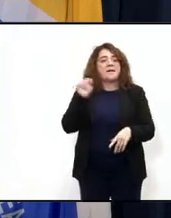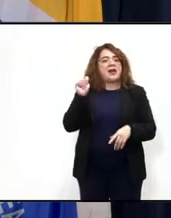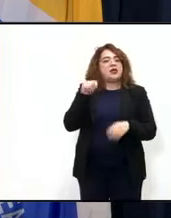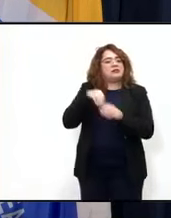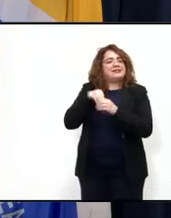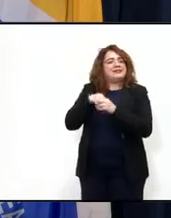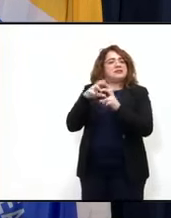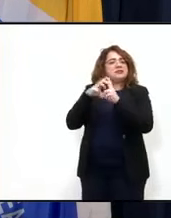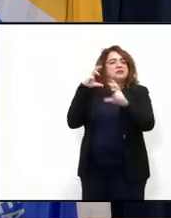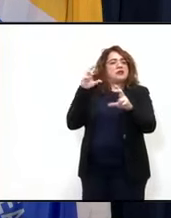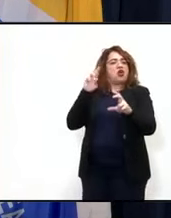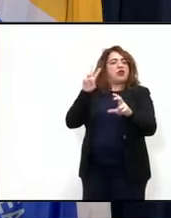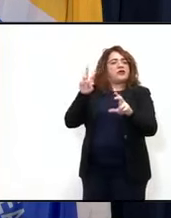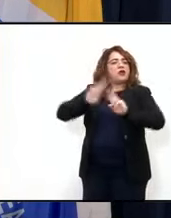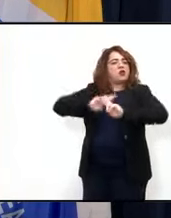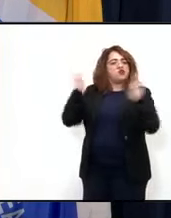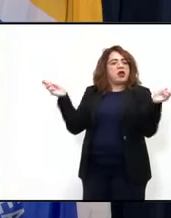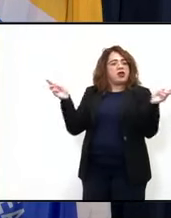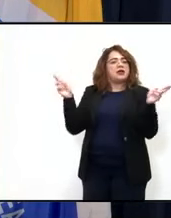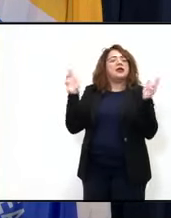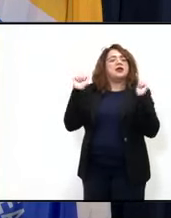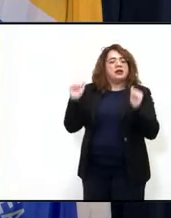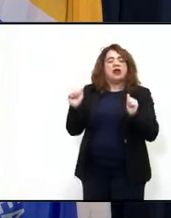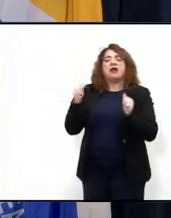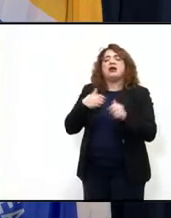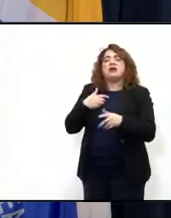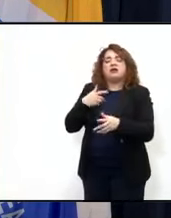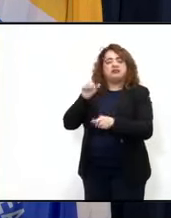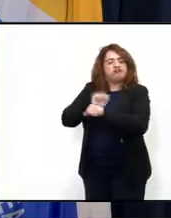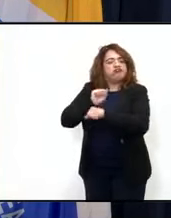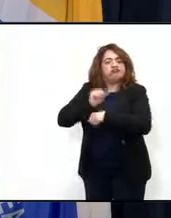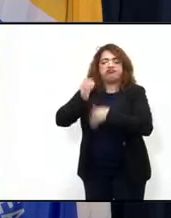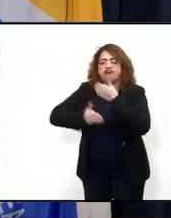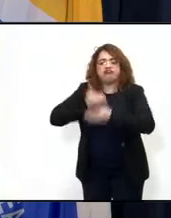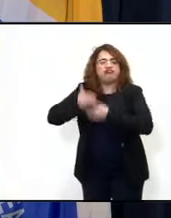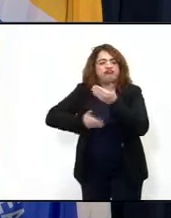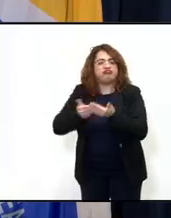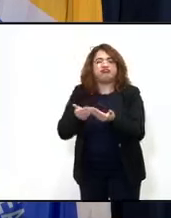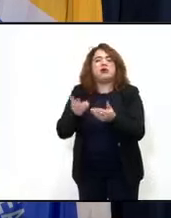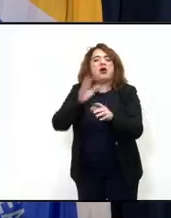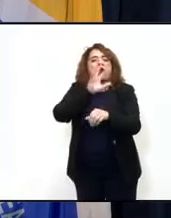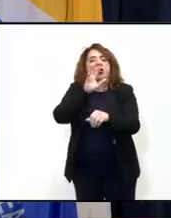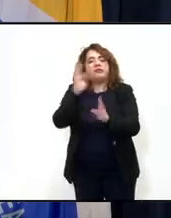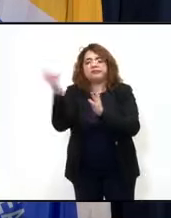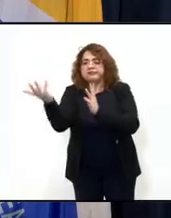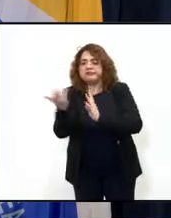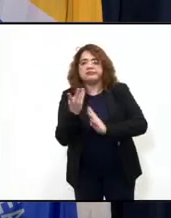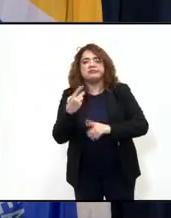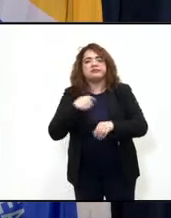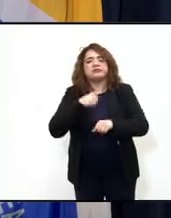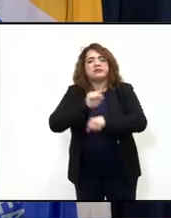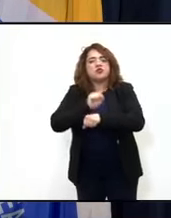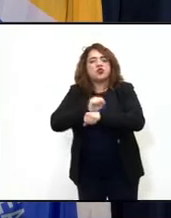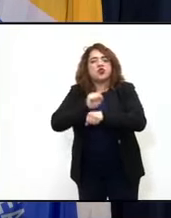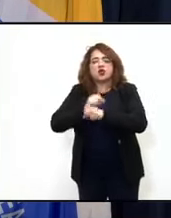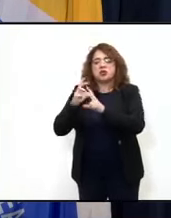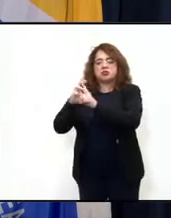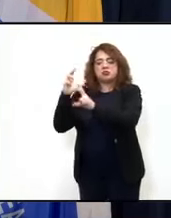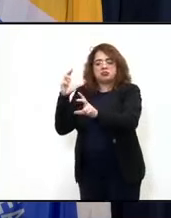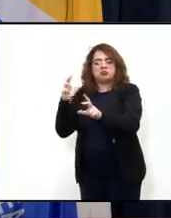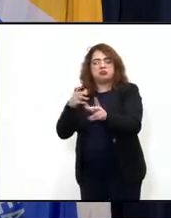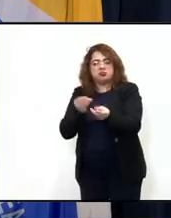poder maximizar el tiempo del equipo en la comunidad. El equipo de vacunación móvil